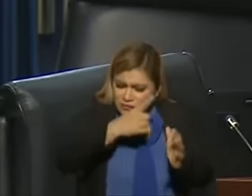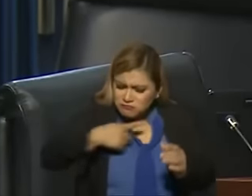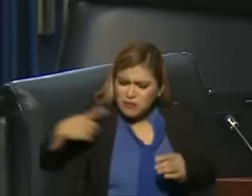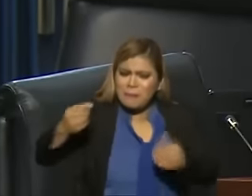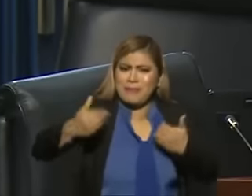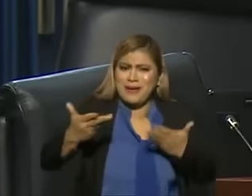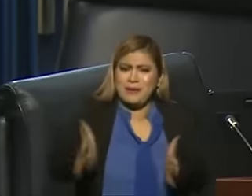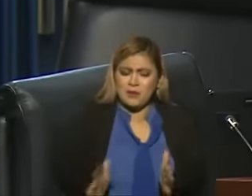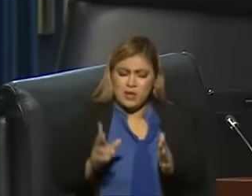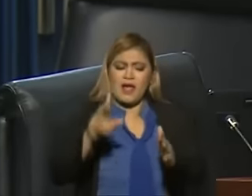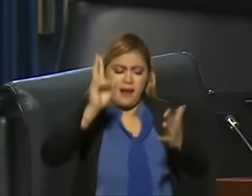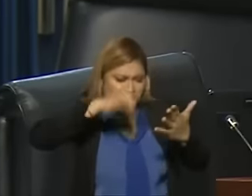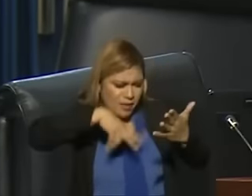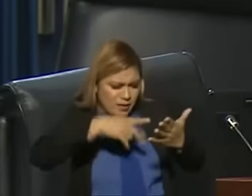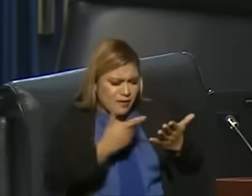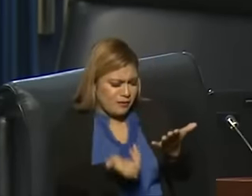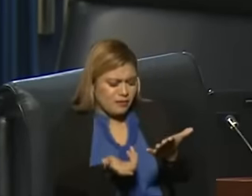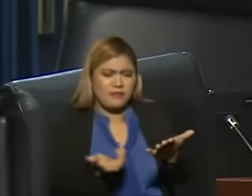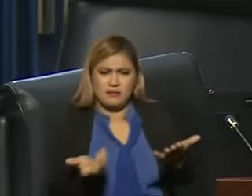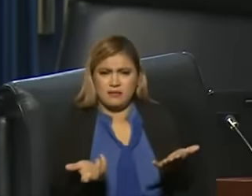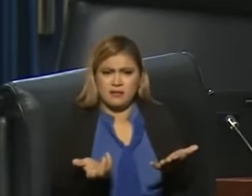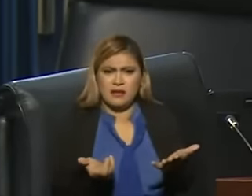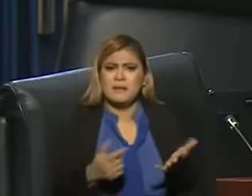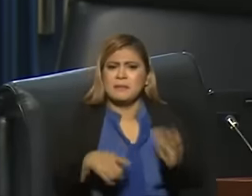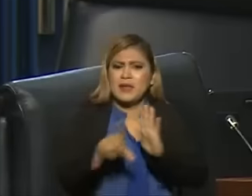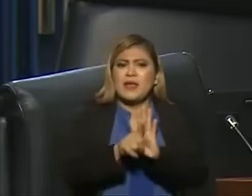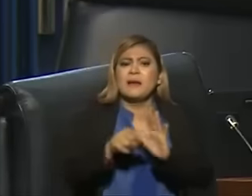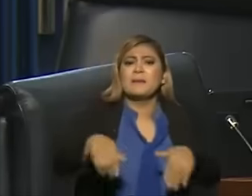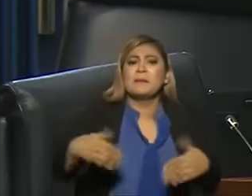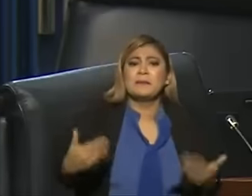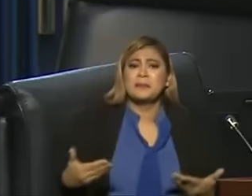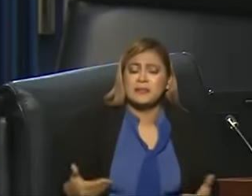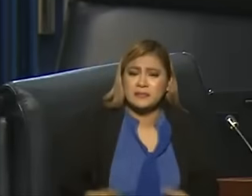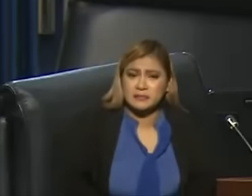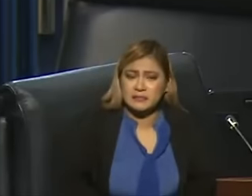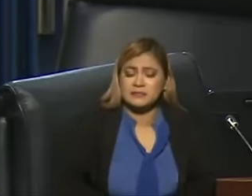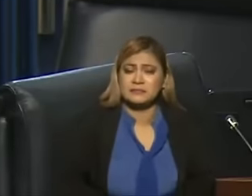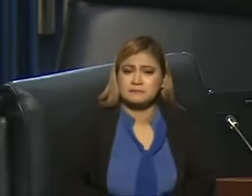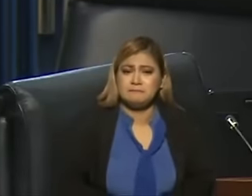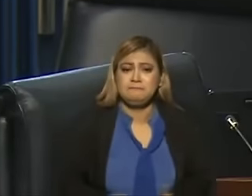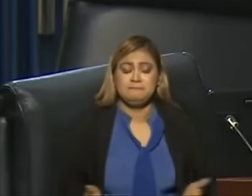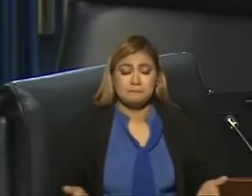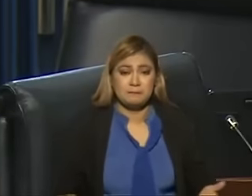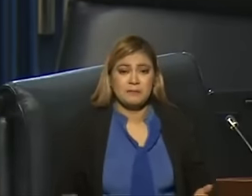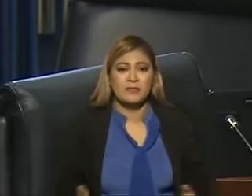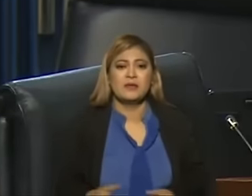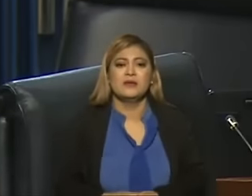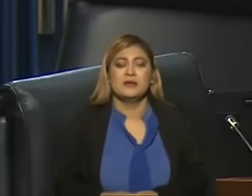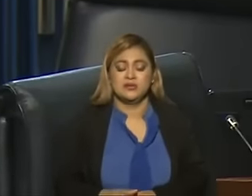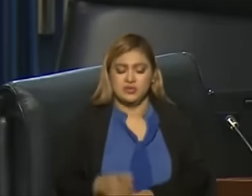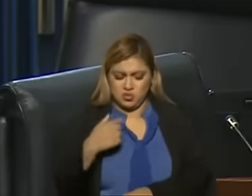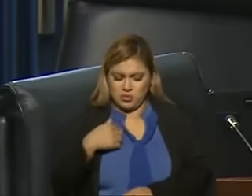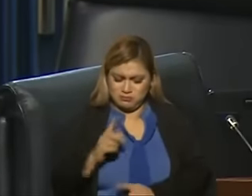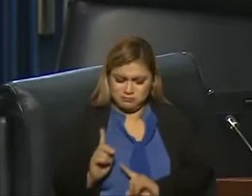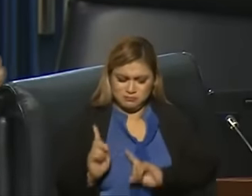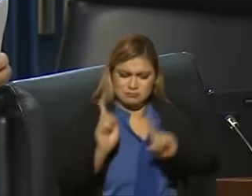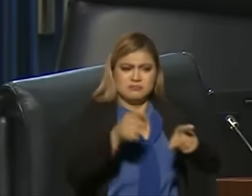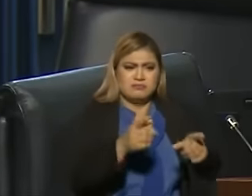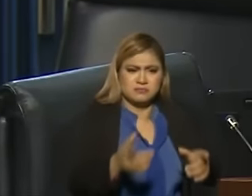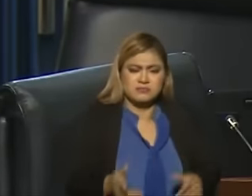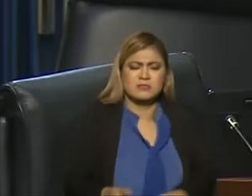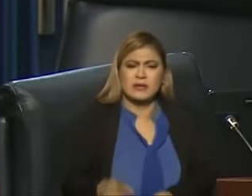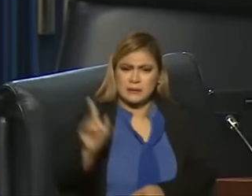de arbitraje de acuerdo a las leyes de Panamá y después entonces un arbitraje internacional. Pero yo me voy a ir más allá,